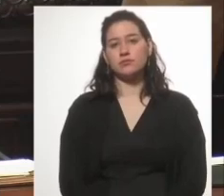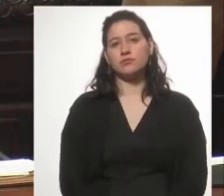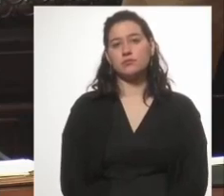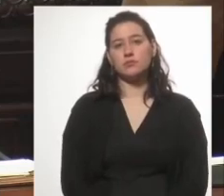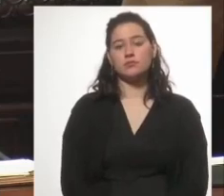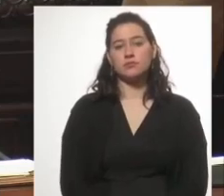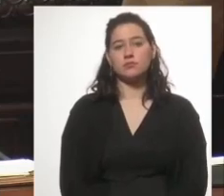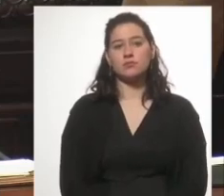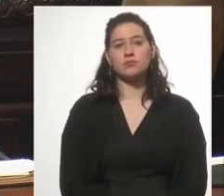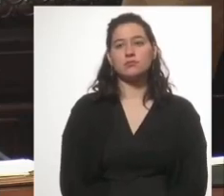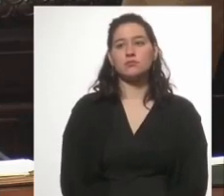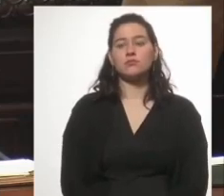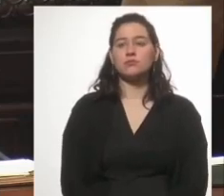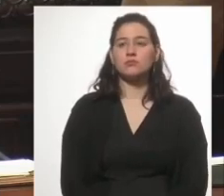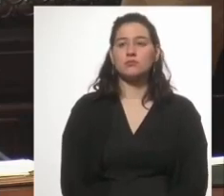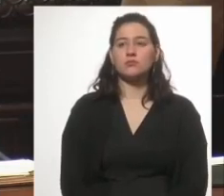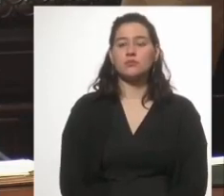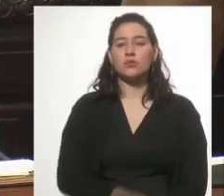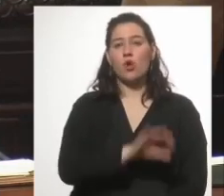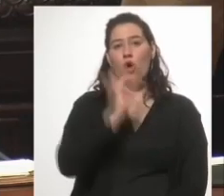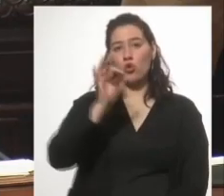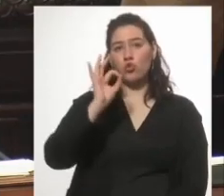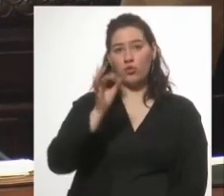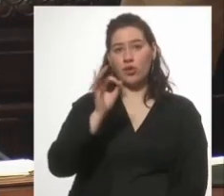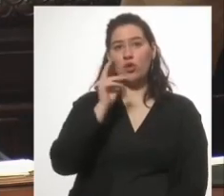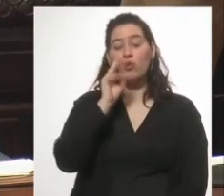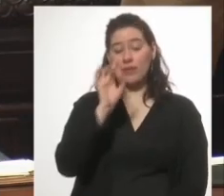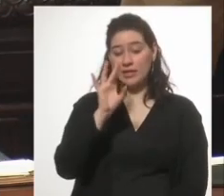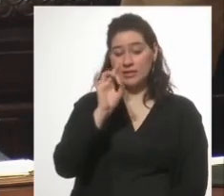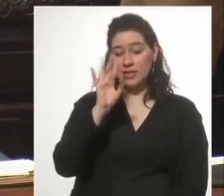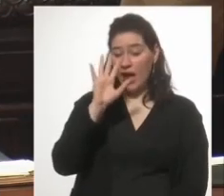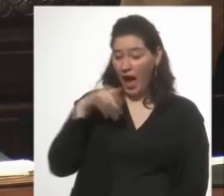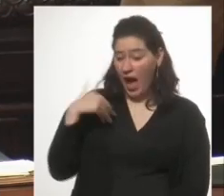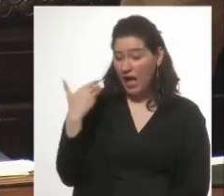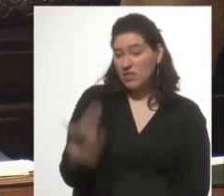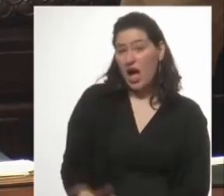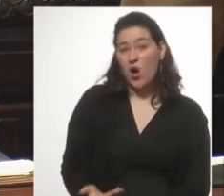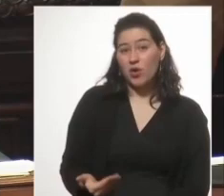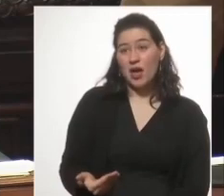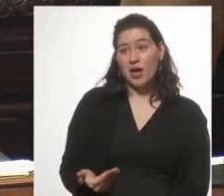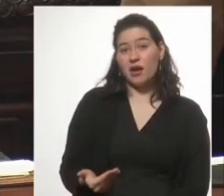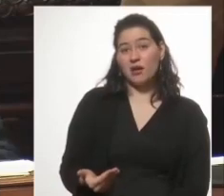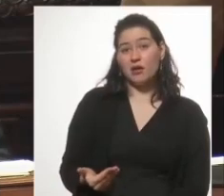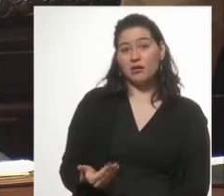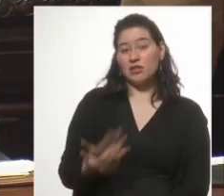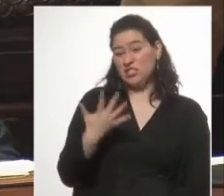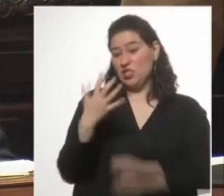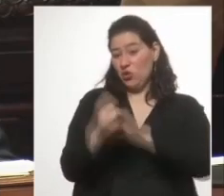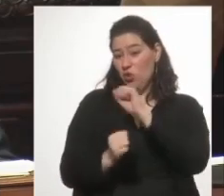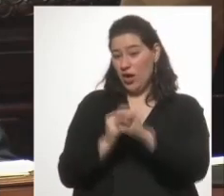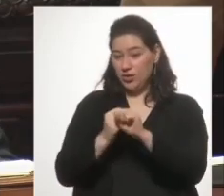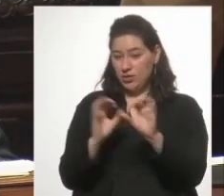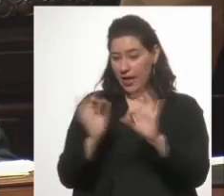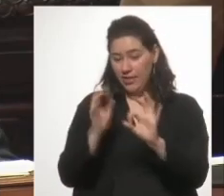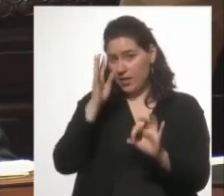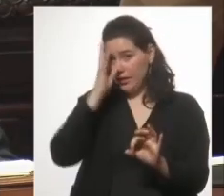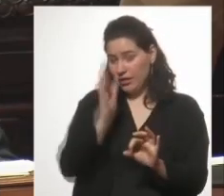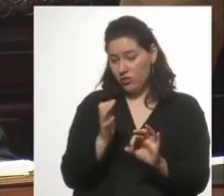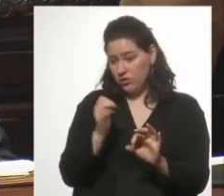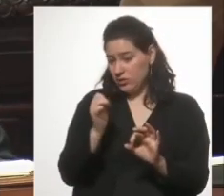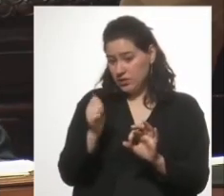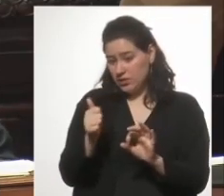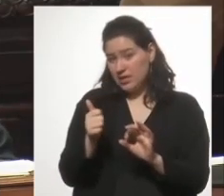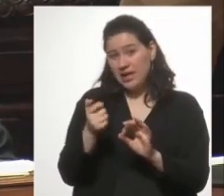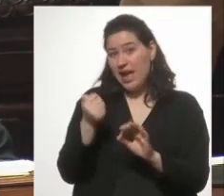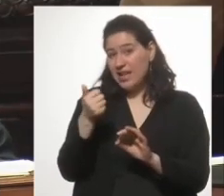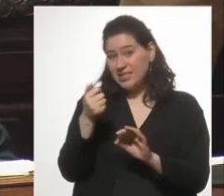El hecho ocurrió en octubre del 2015, todavía no pasaron los 5 años, creo que todavía se está